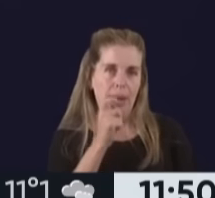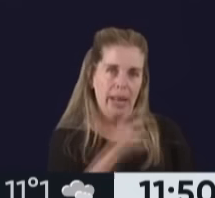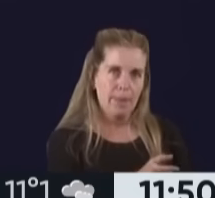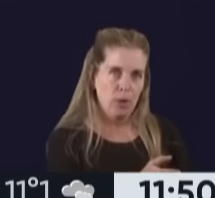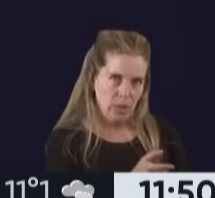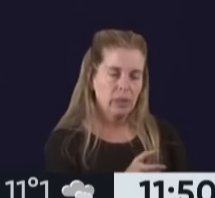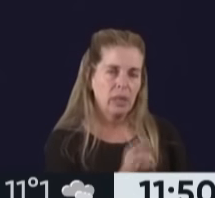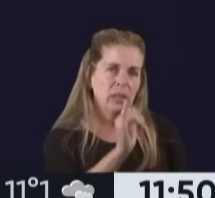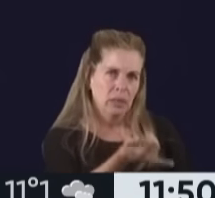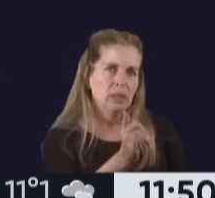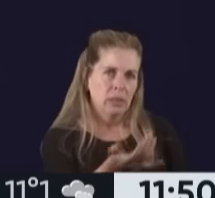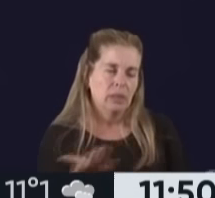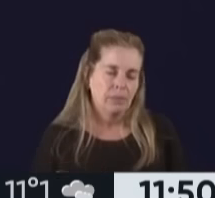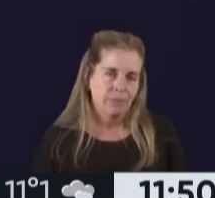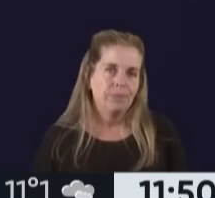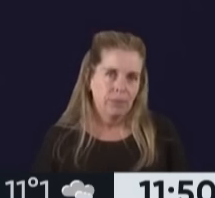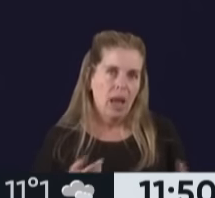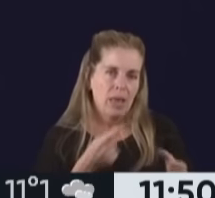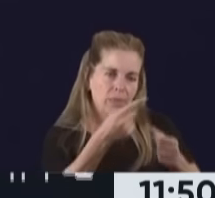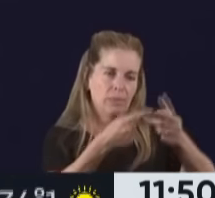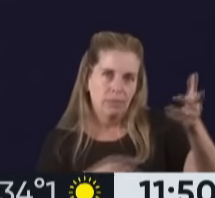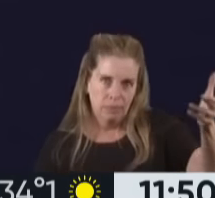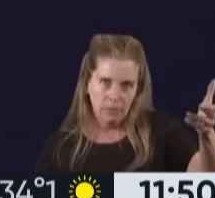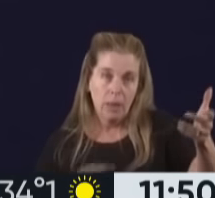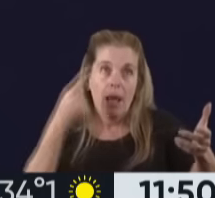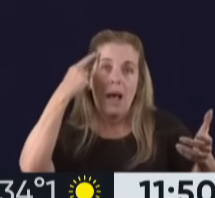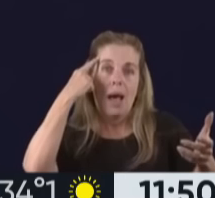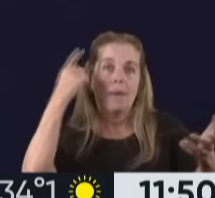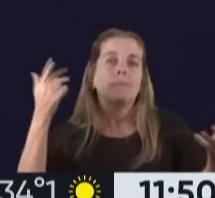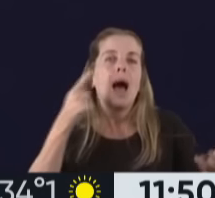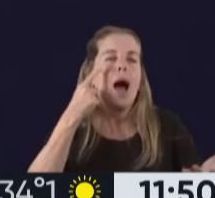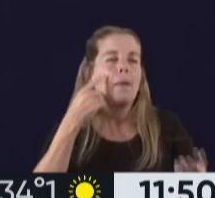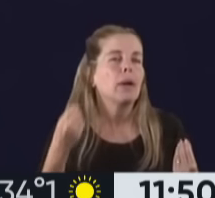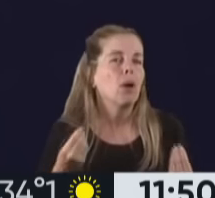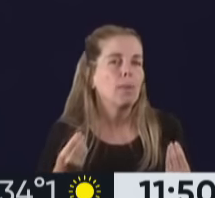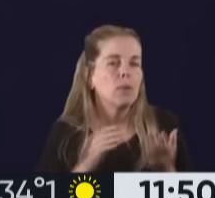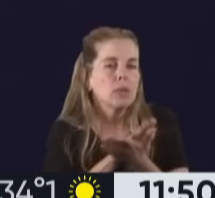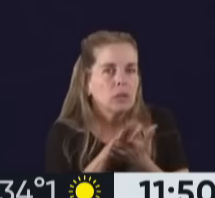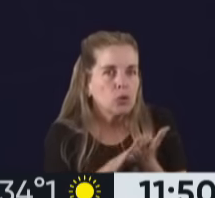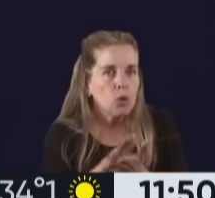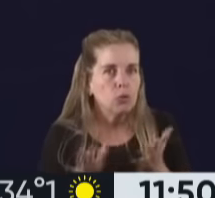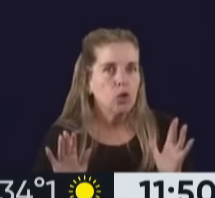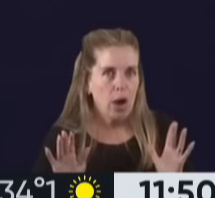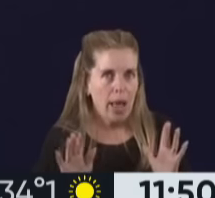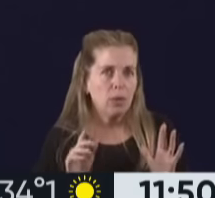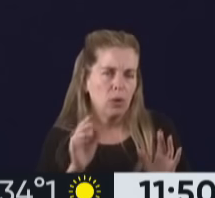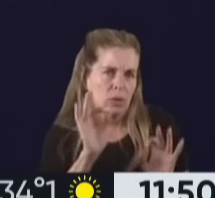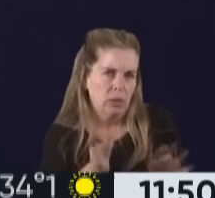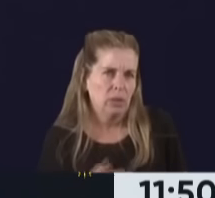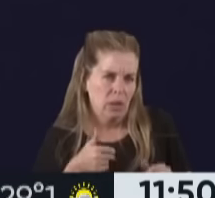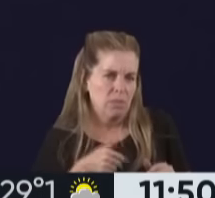pregunta, efectivamente, sí, están todas las alternativas sobre la mesa. Cuando tengamos la definición, que entiendo será en el corto